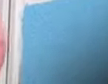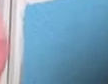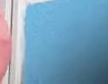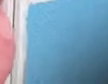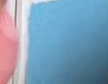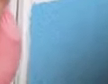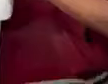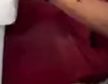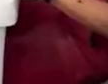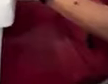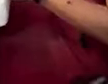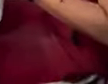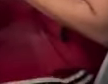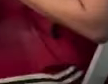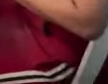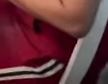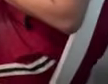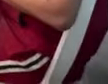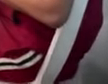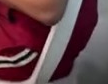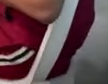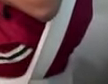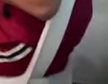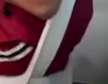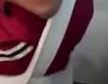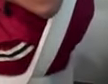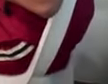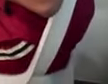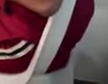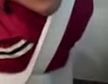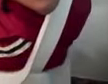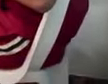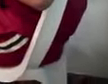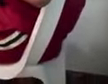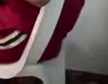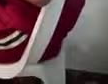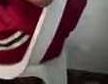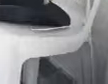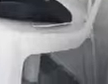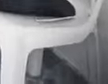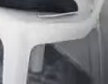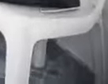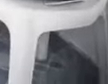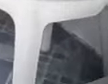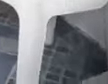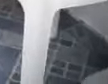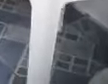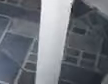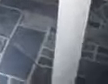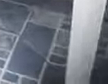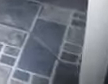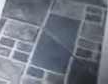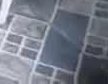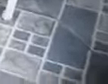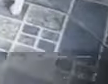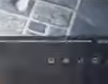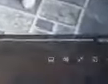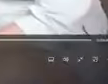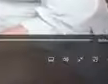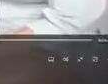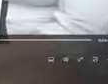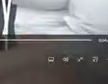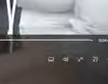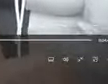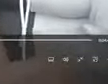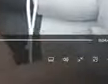de colon, en el año 2022 se obtuvo un total de 2.079 usuarios tamizados, que corresponde al 5% de la